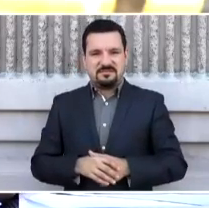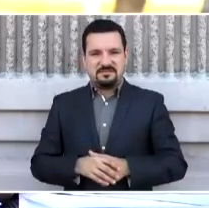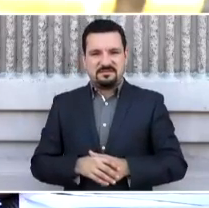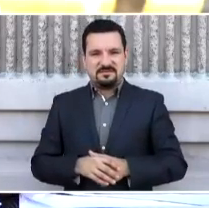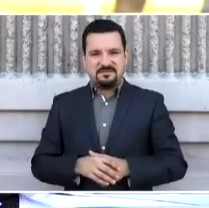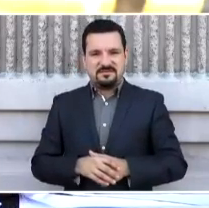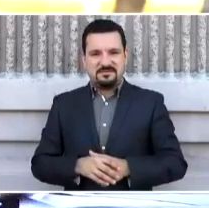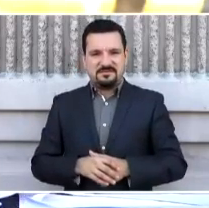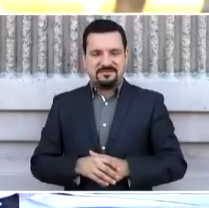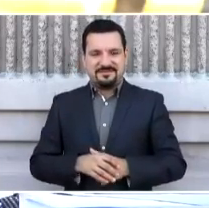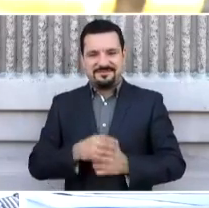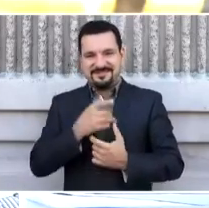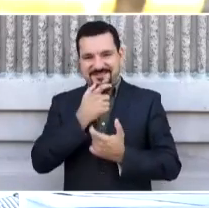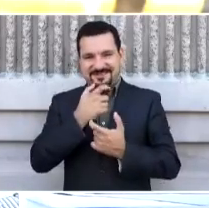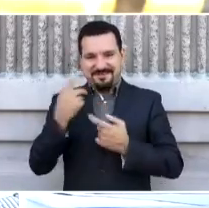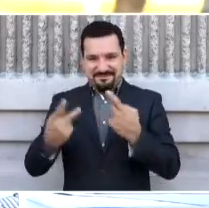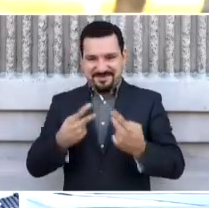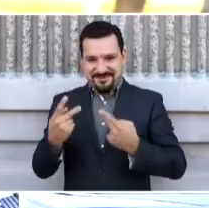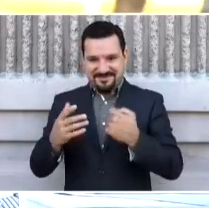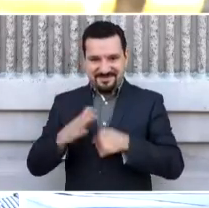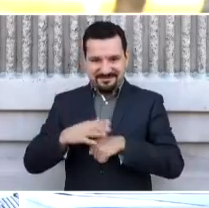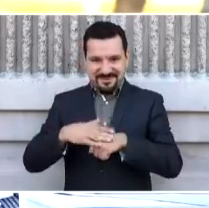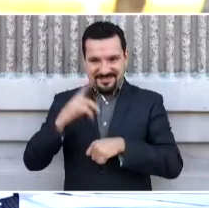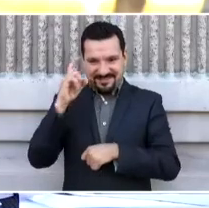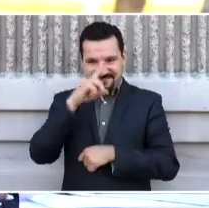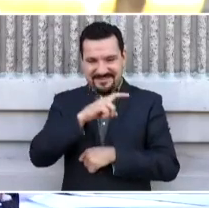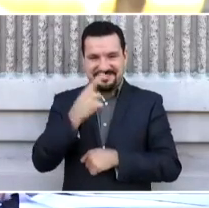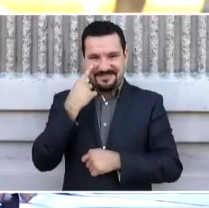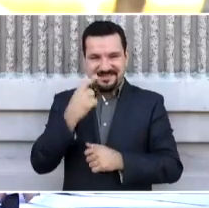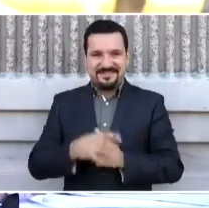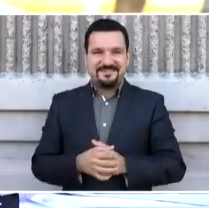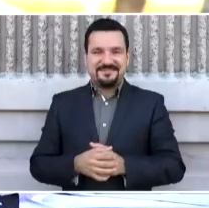Sí, me hacen cada vez preguntas más difícil. Mira,